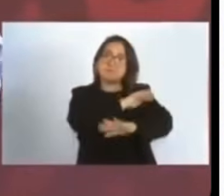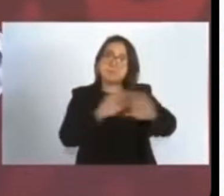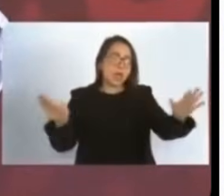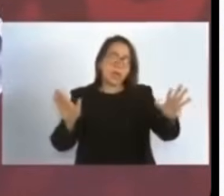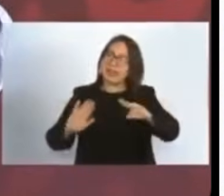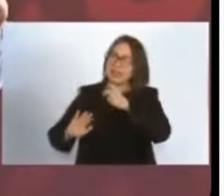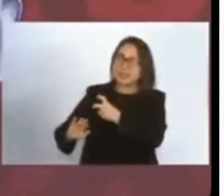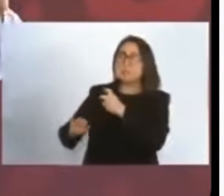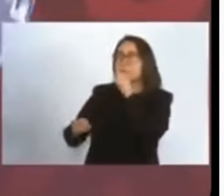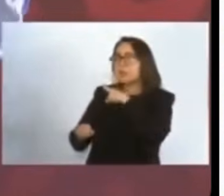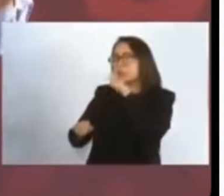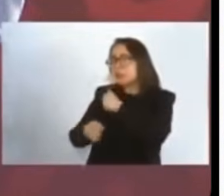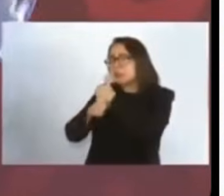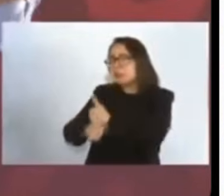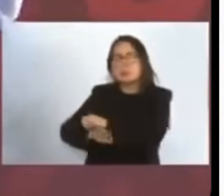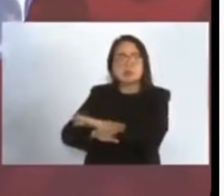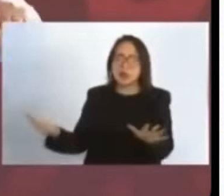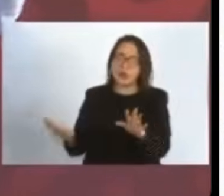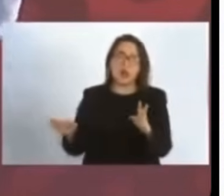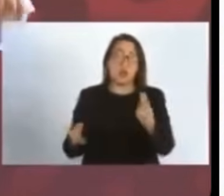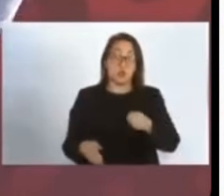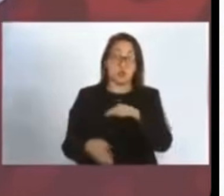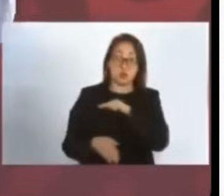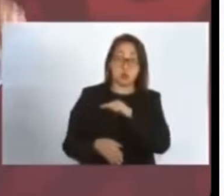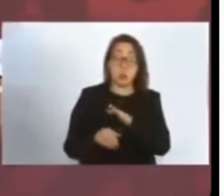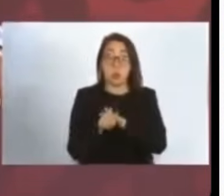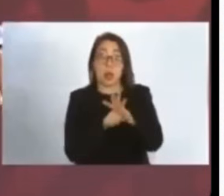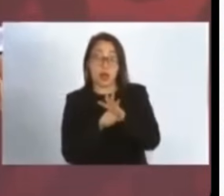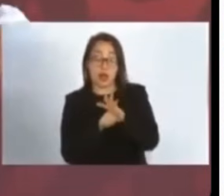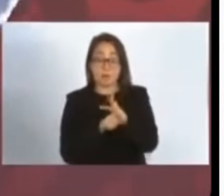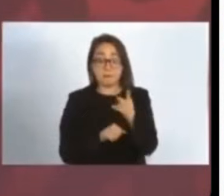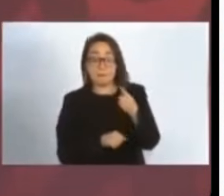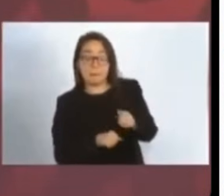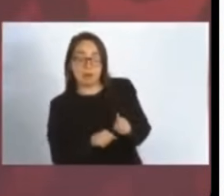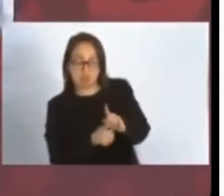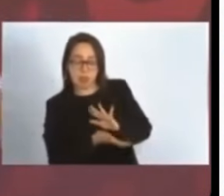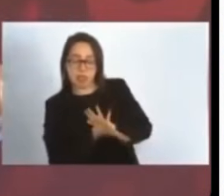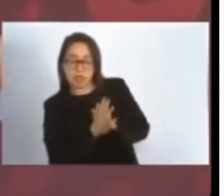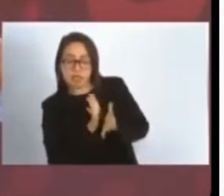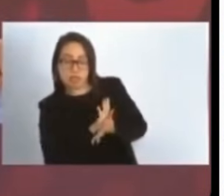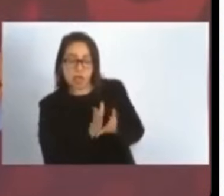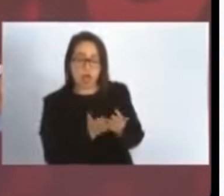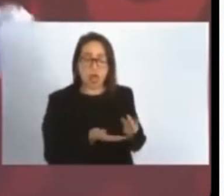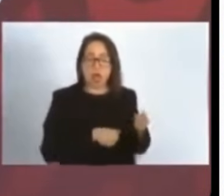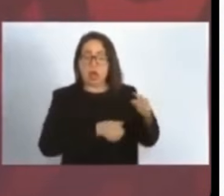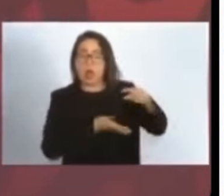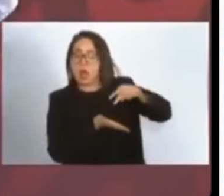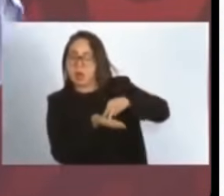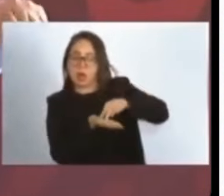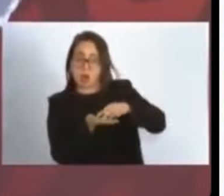a nosotros no nos impusieron los de arriba, no nos impuso la